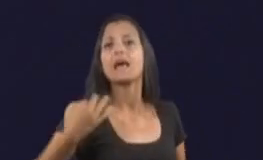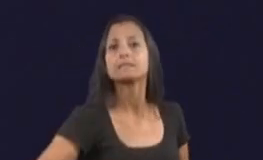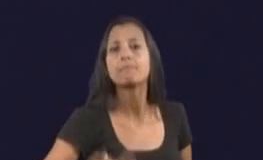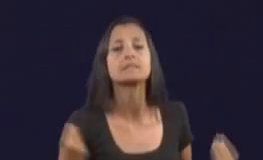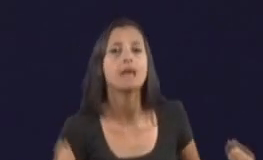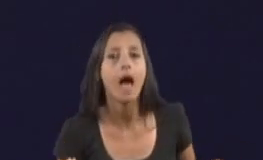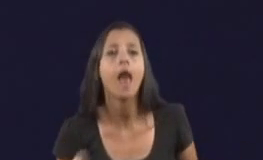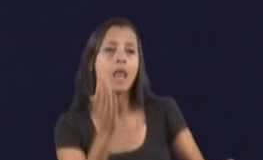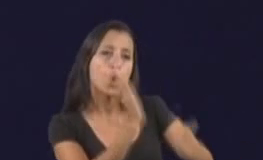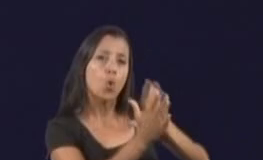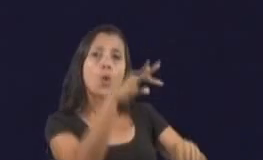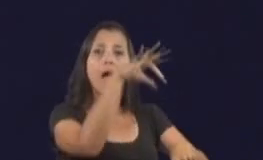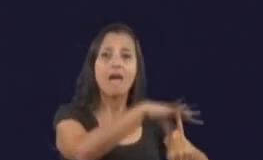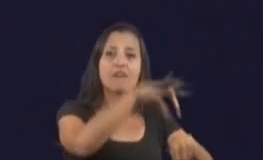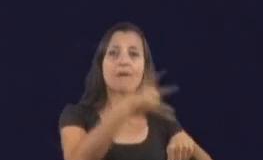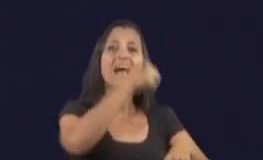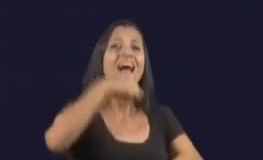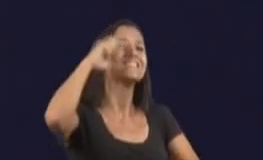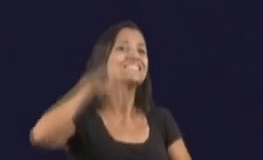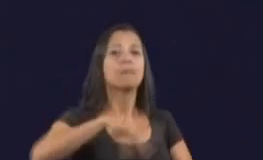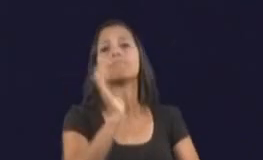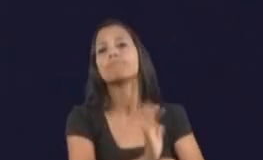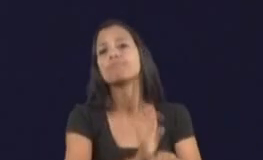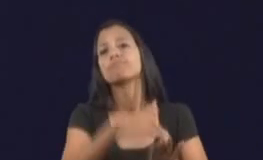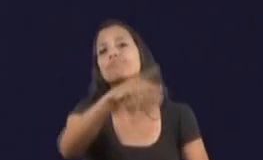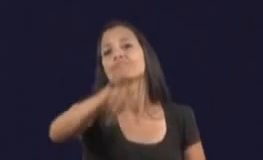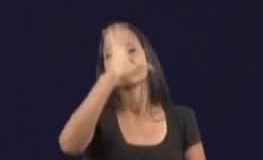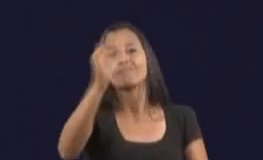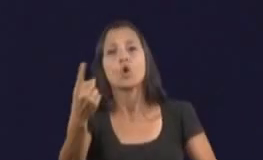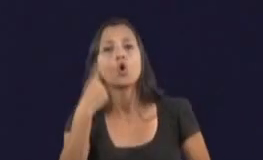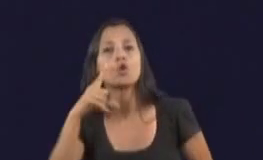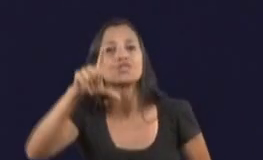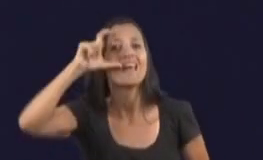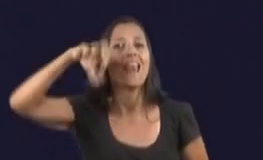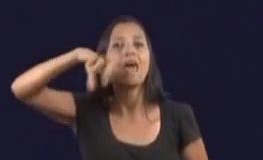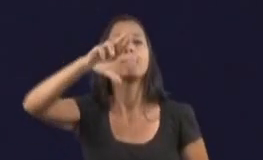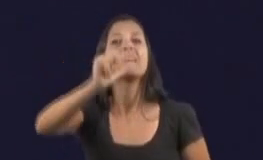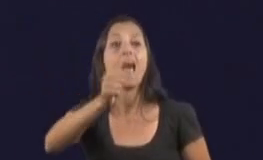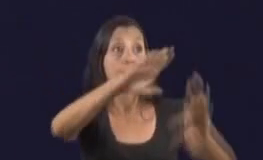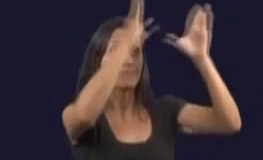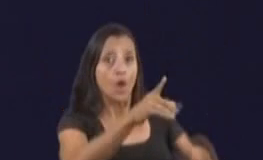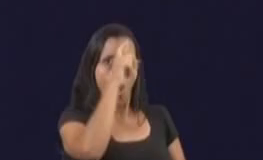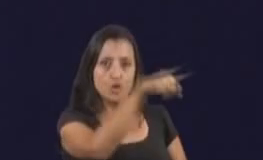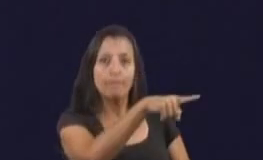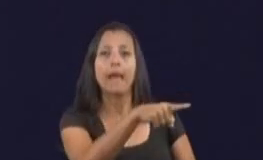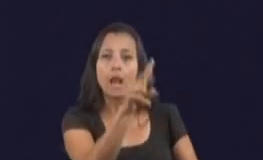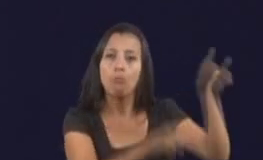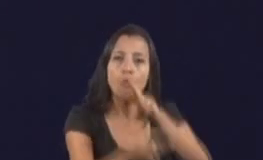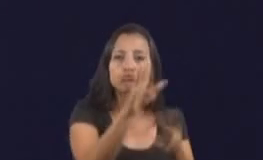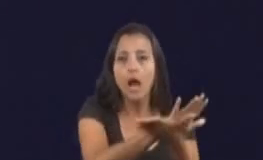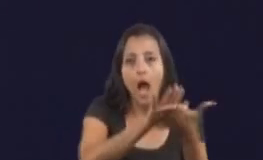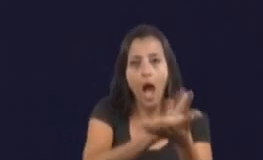especializado en la cura de la enfermedad de Hansen, más conocida por todos como la lepra. El